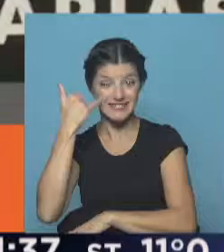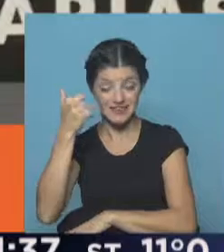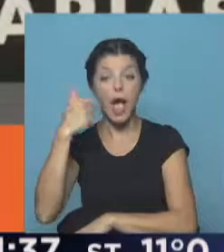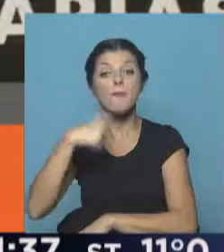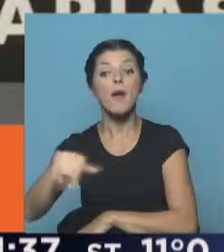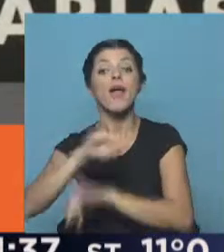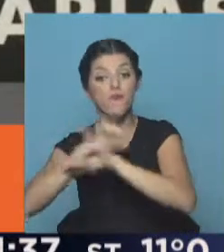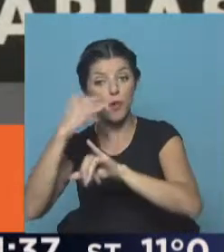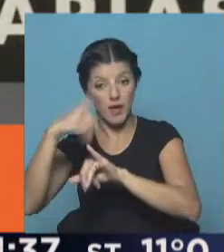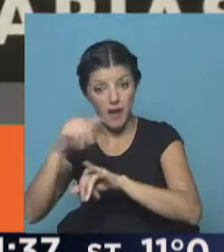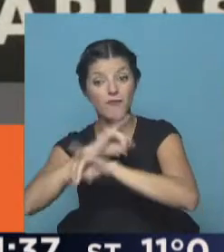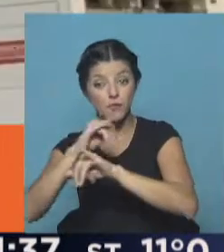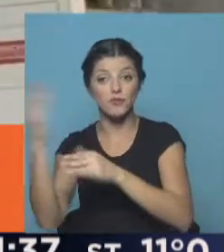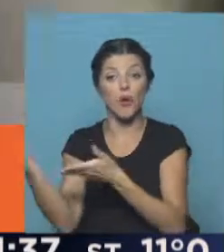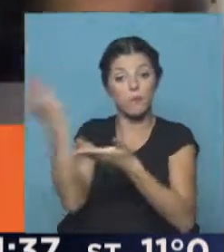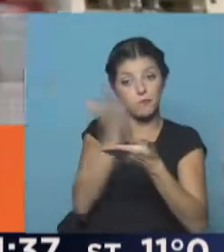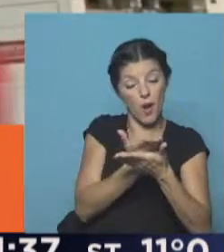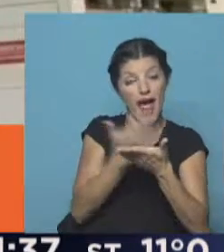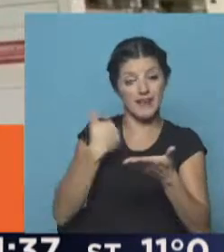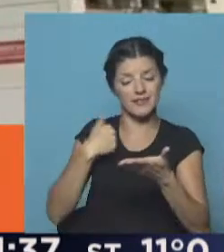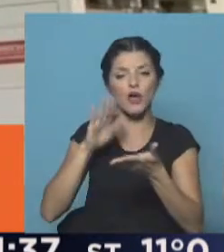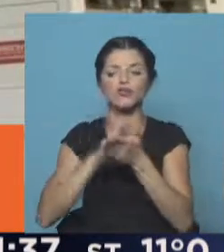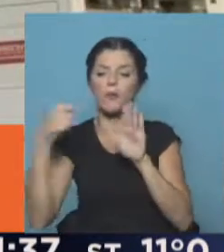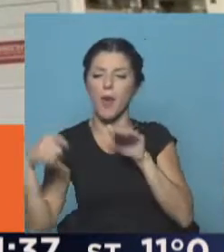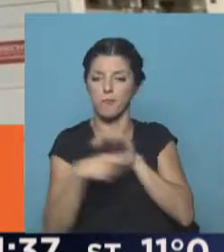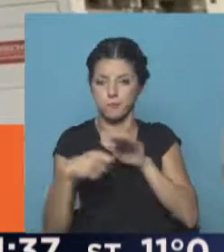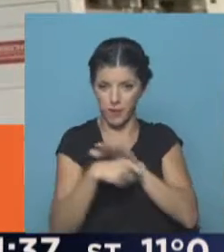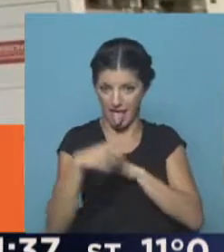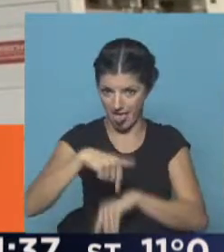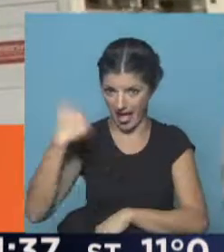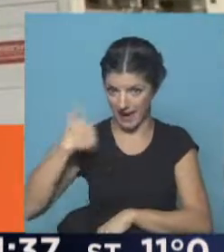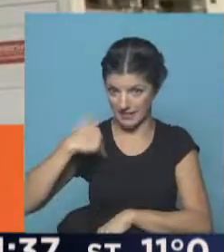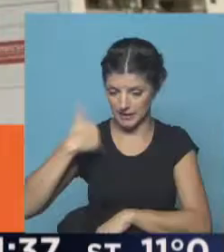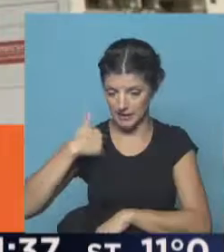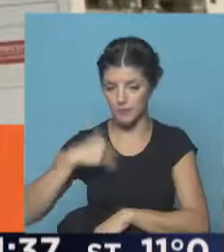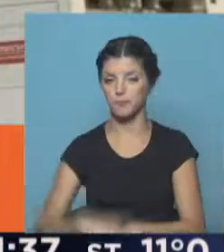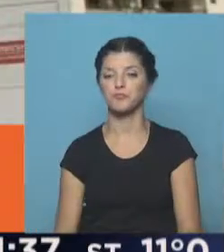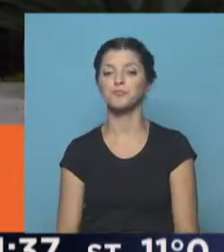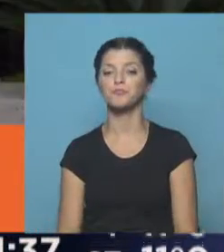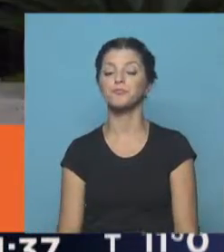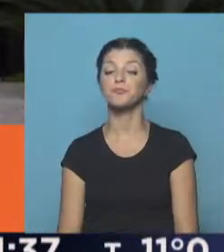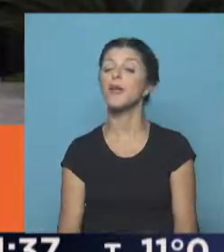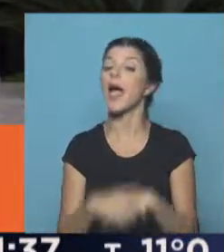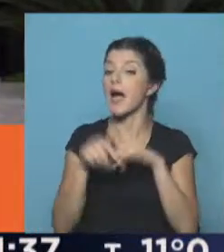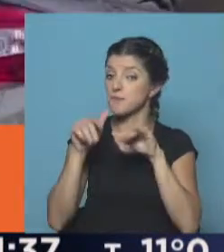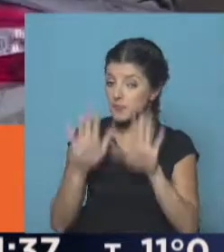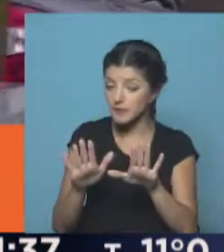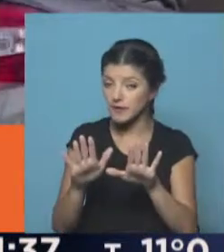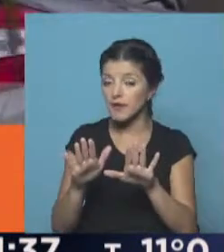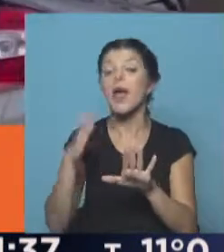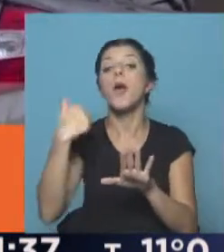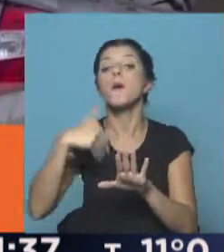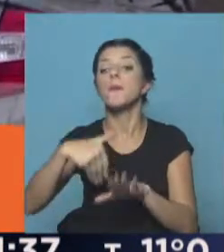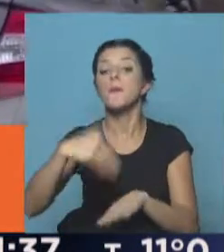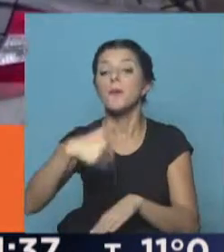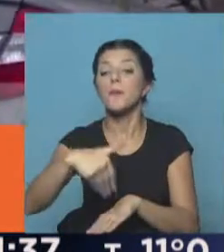la Argentina la información sobre el pago de coimas en nuestro país. De esta manera, como decíamos recién, quedan habilitadas